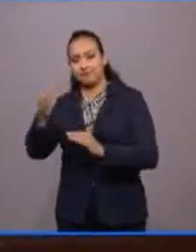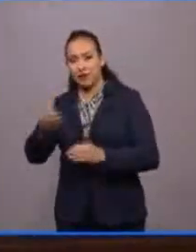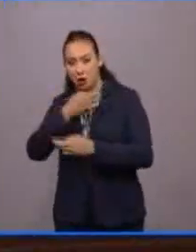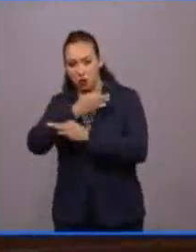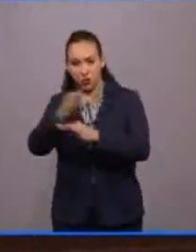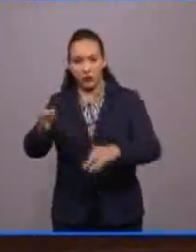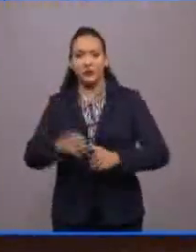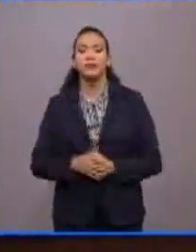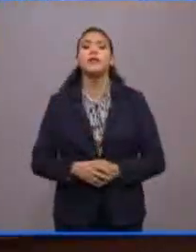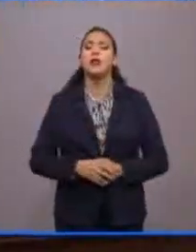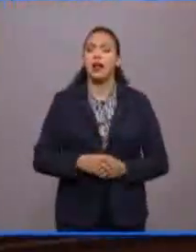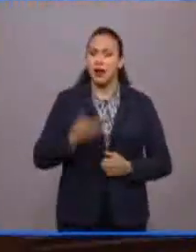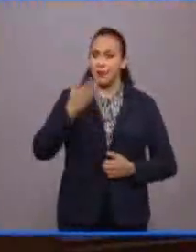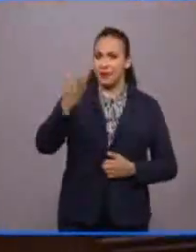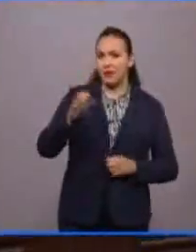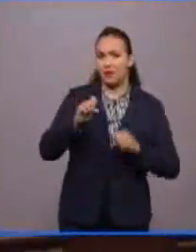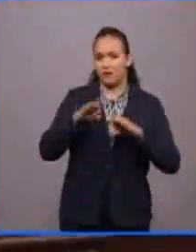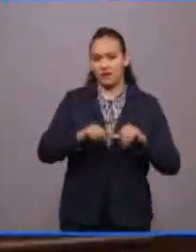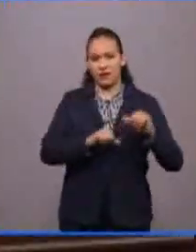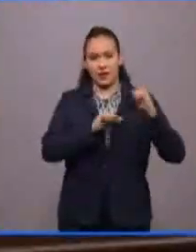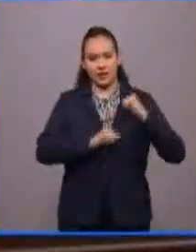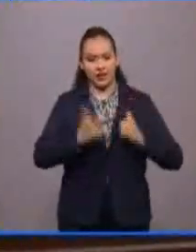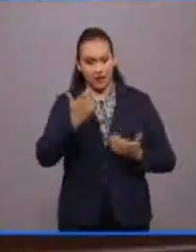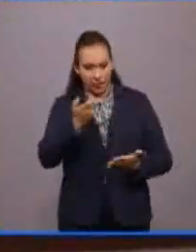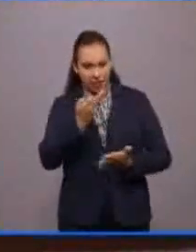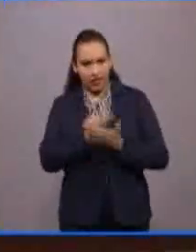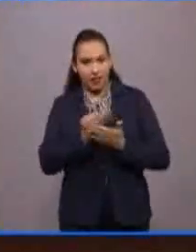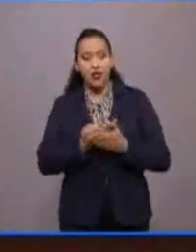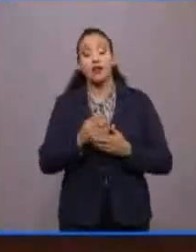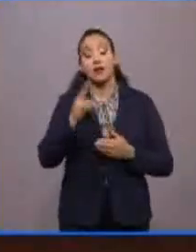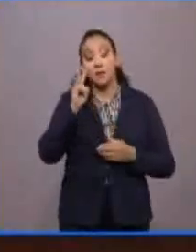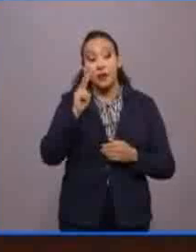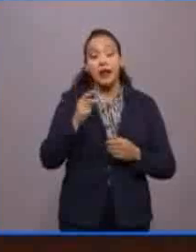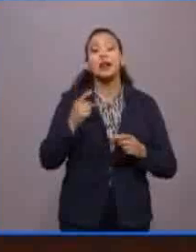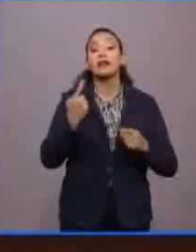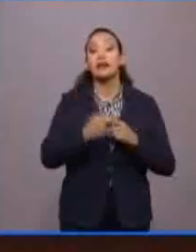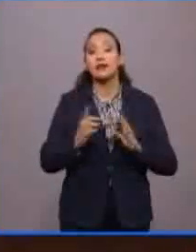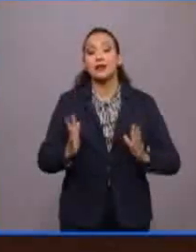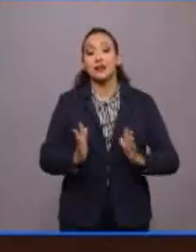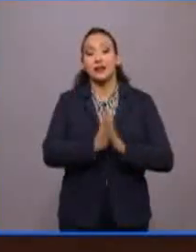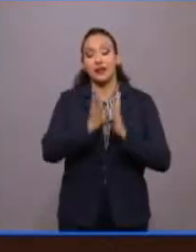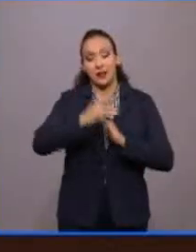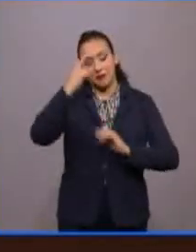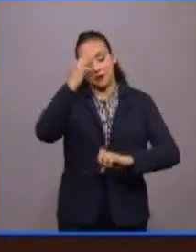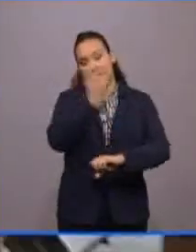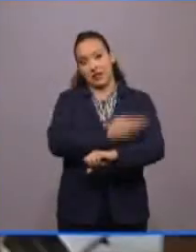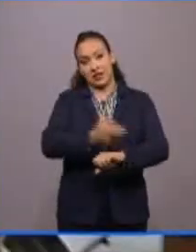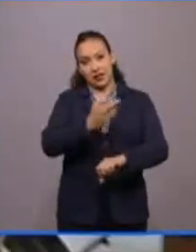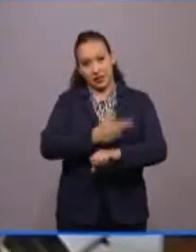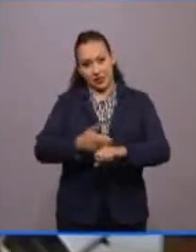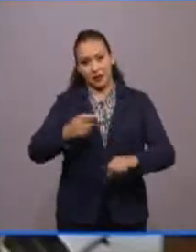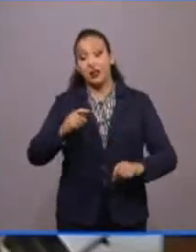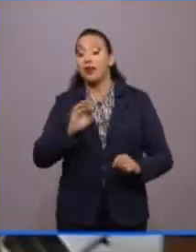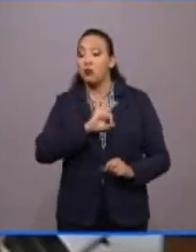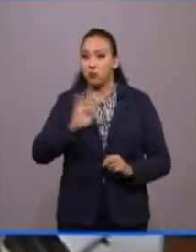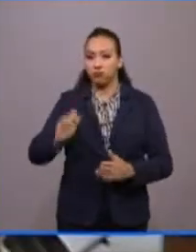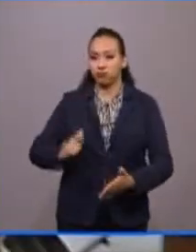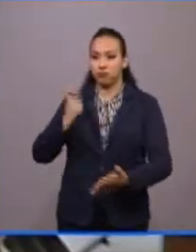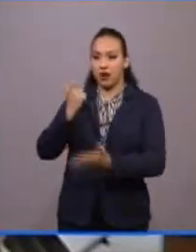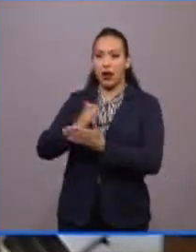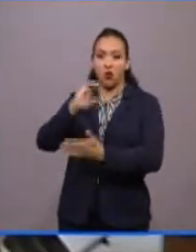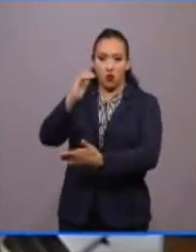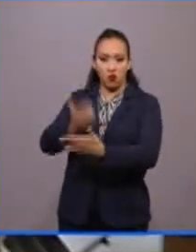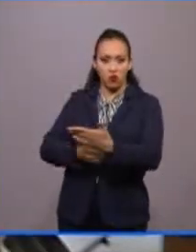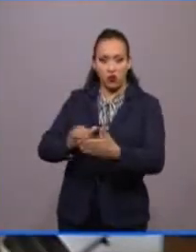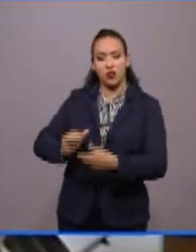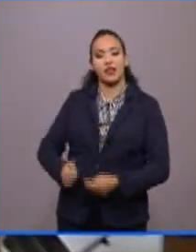la Secretaría de Finanzas Estatal el precalificar a los posibles participantes de los procedimientos de contratación. Los efectos